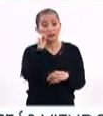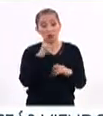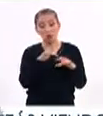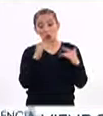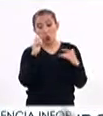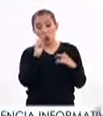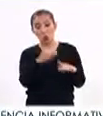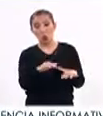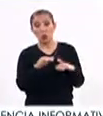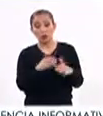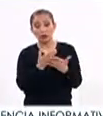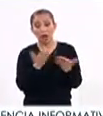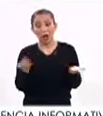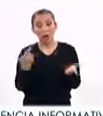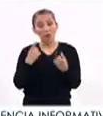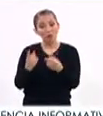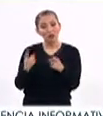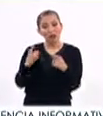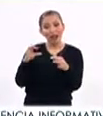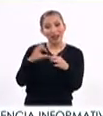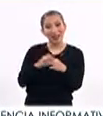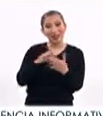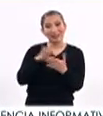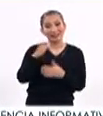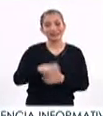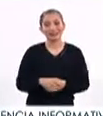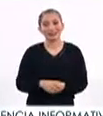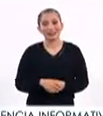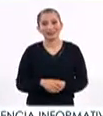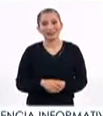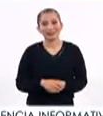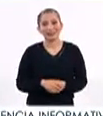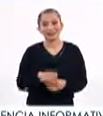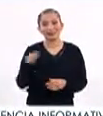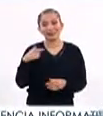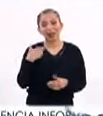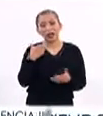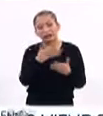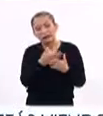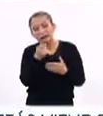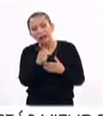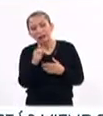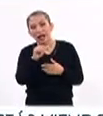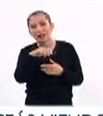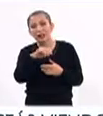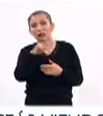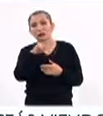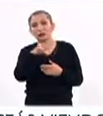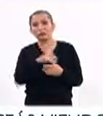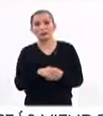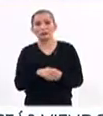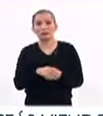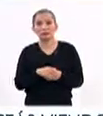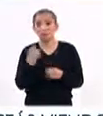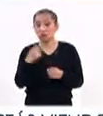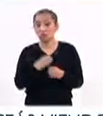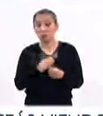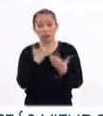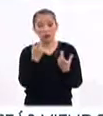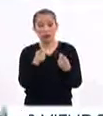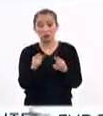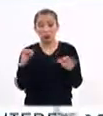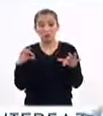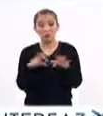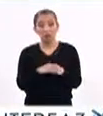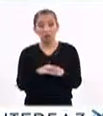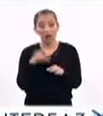pues que esta vez también nos musicalice gracias a este acercamiento que tiene Ana Lucía. Sí, bueno, sus poemas son música